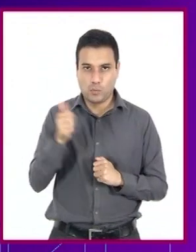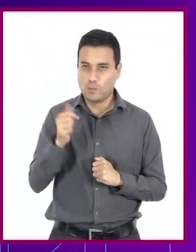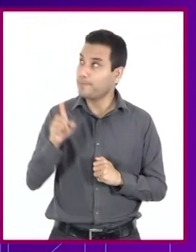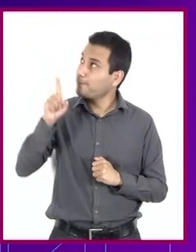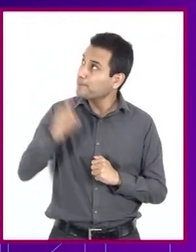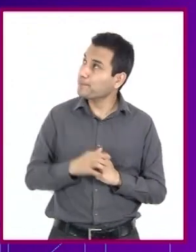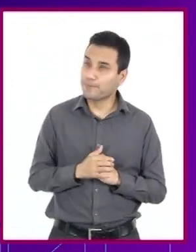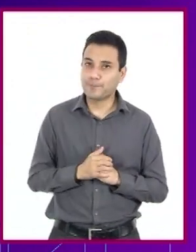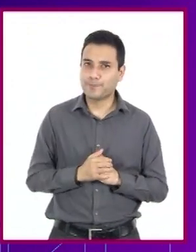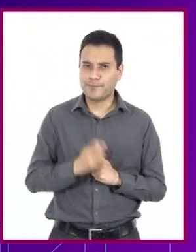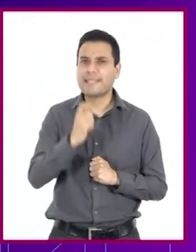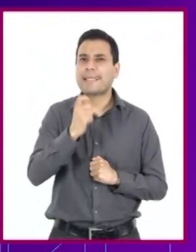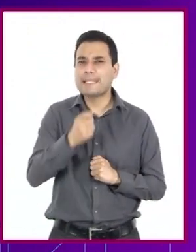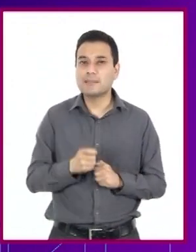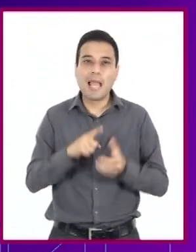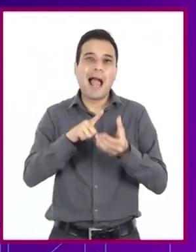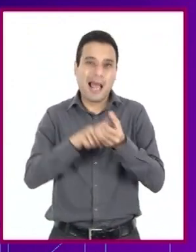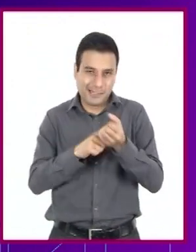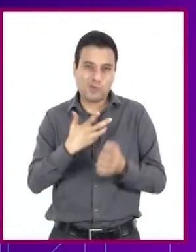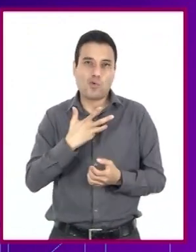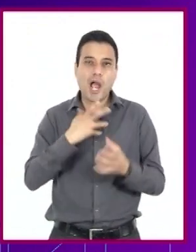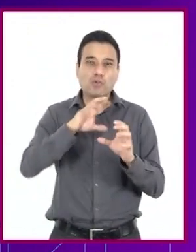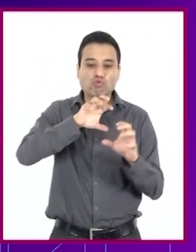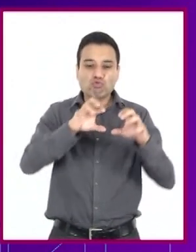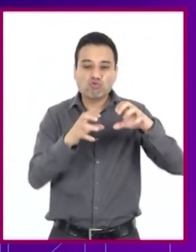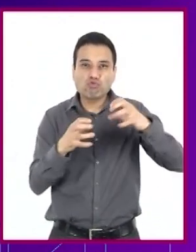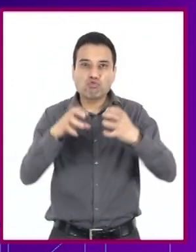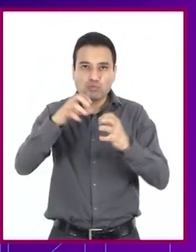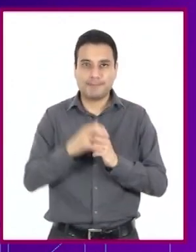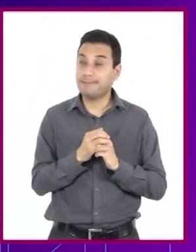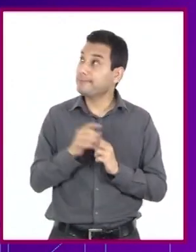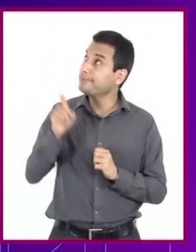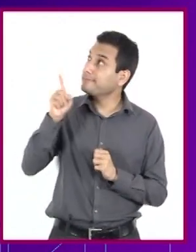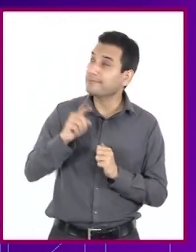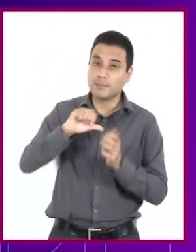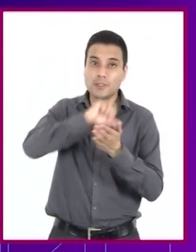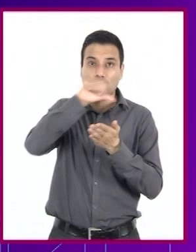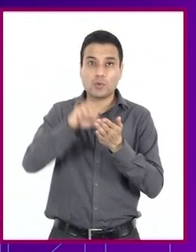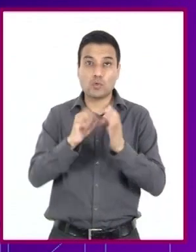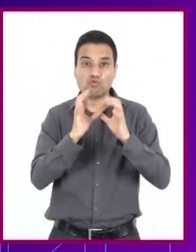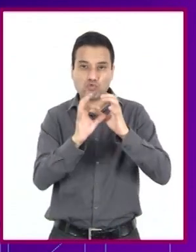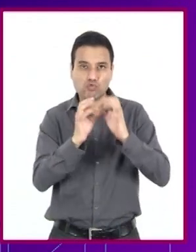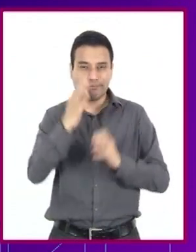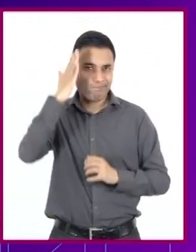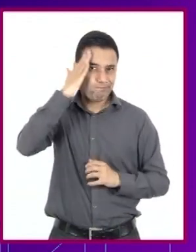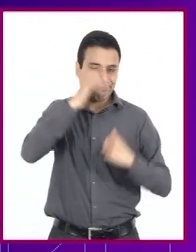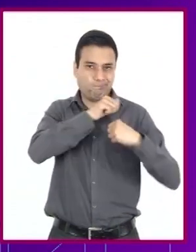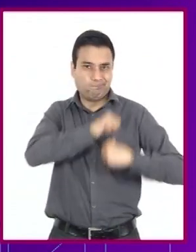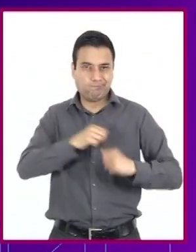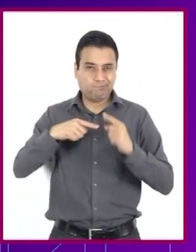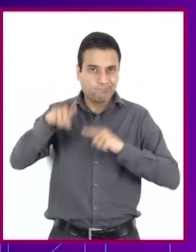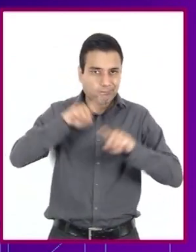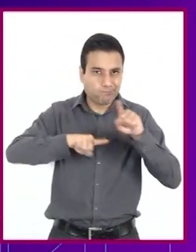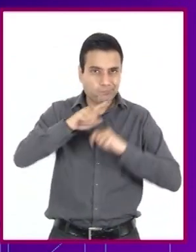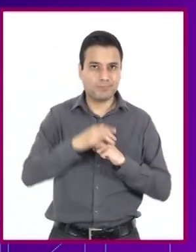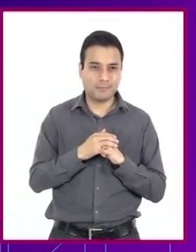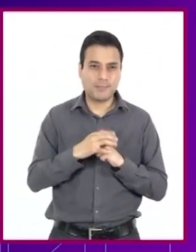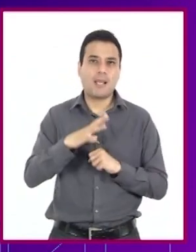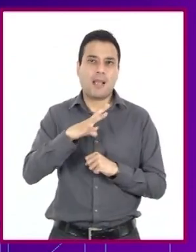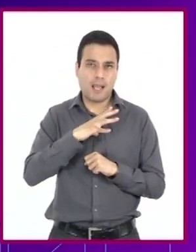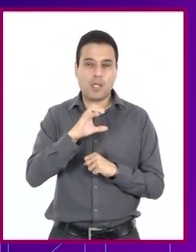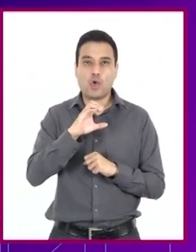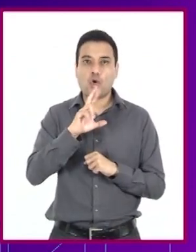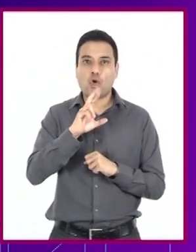Citoplasma, contiene a los organelos. Núcleo, dirige las funciones celulares. Contiene